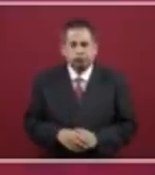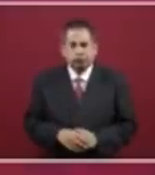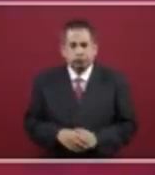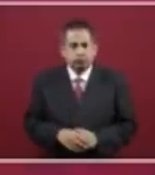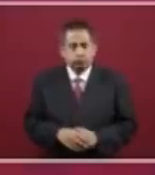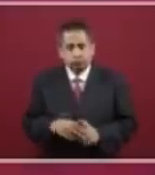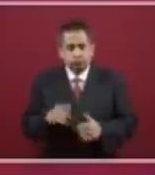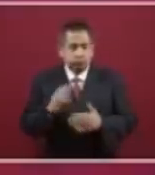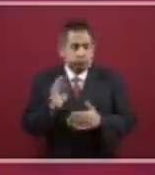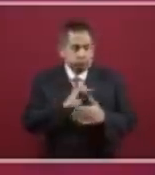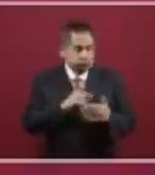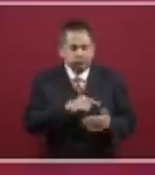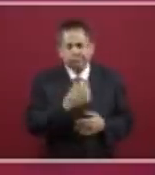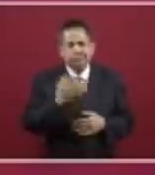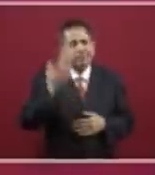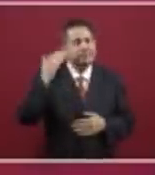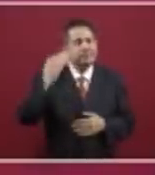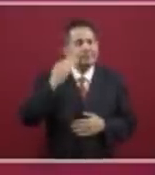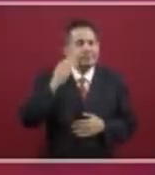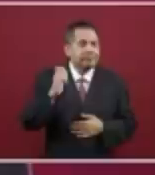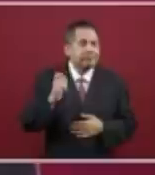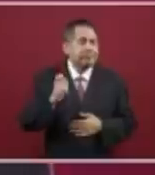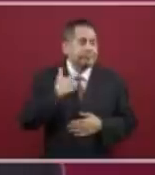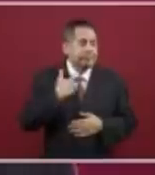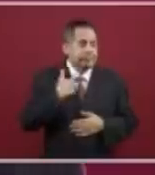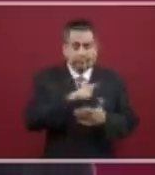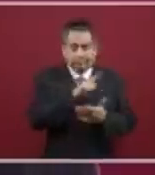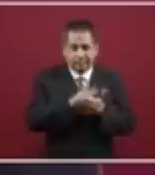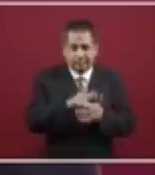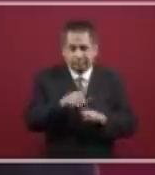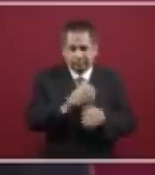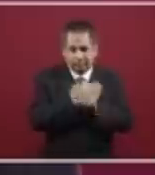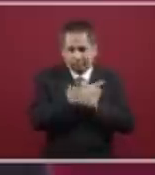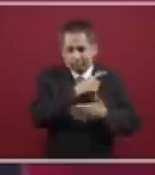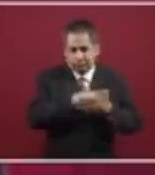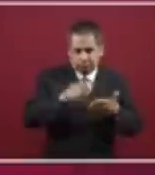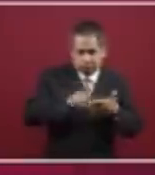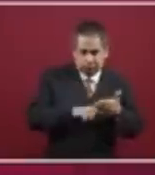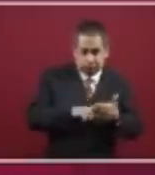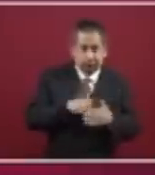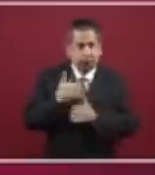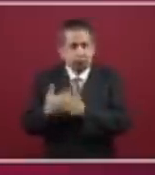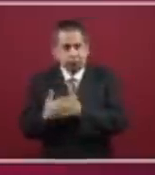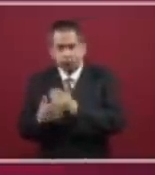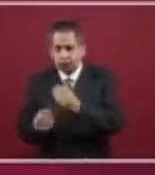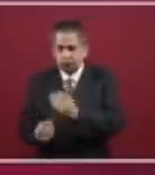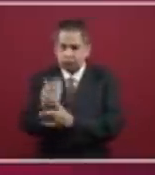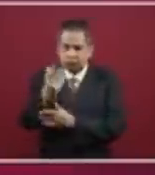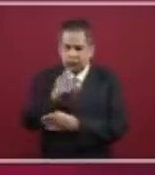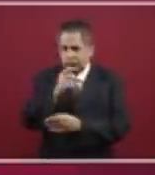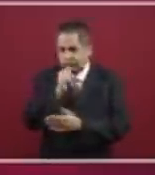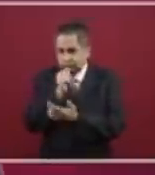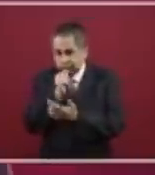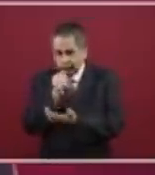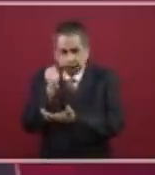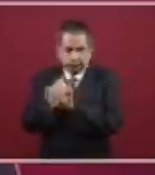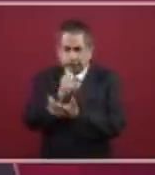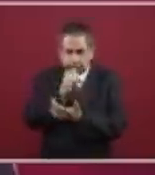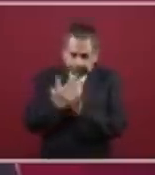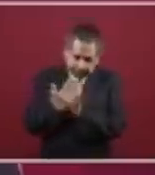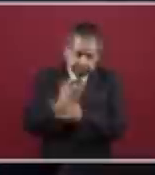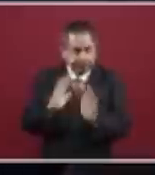cancela la mal llamada reforma educativa y se aprueba la nueva reforma